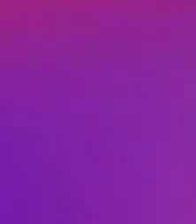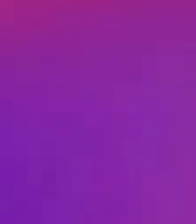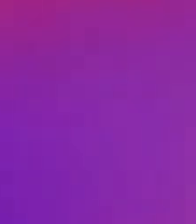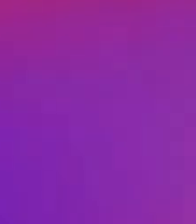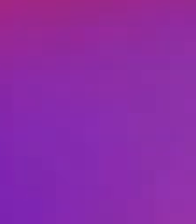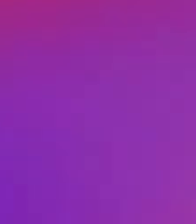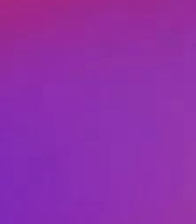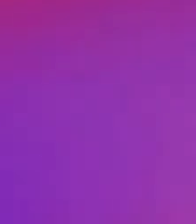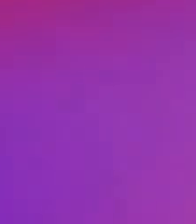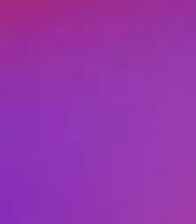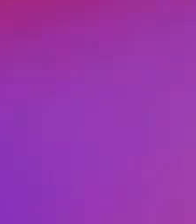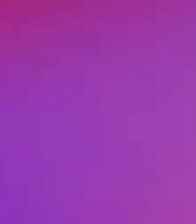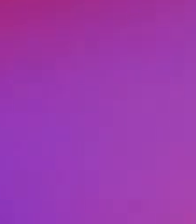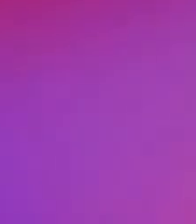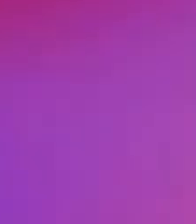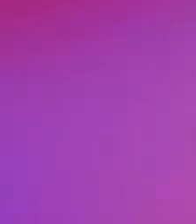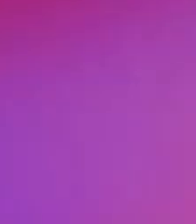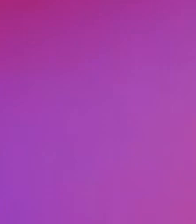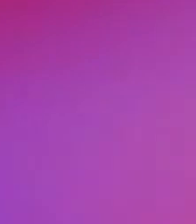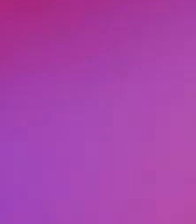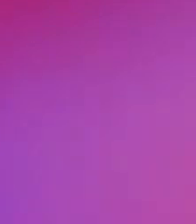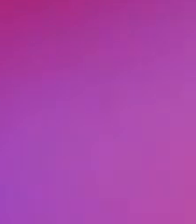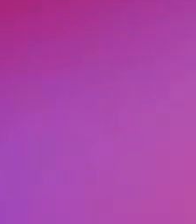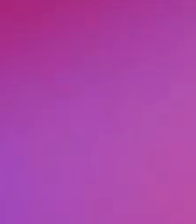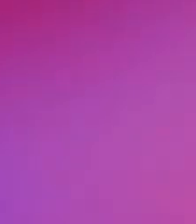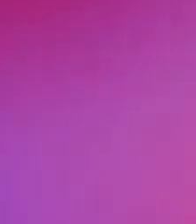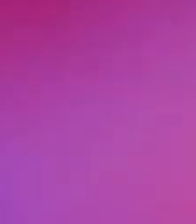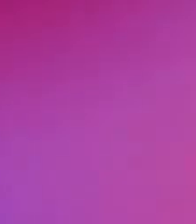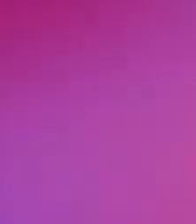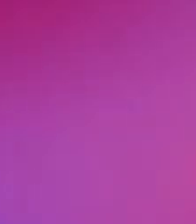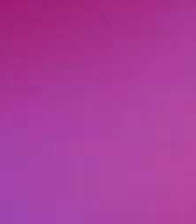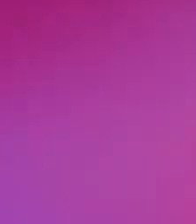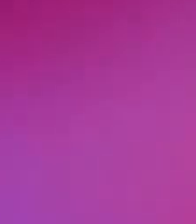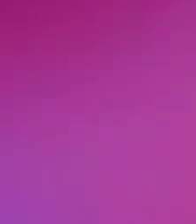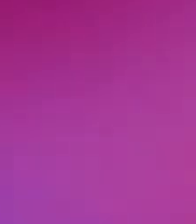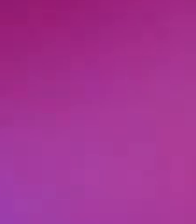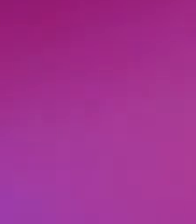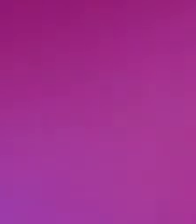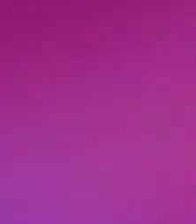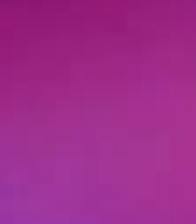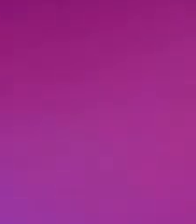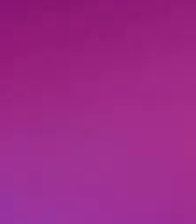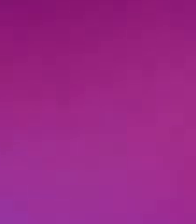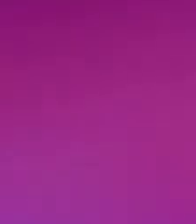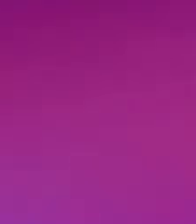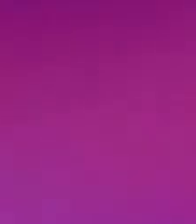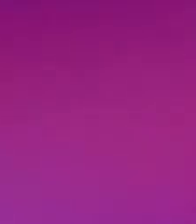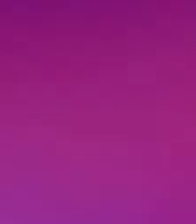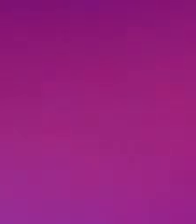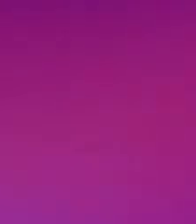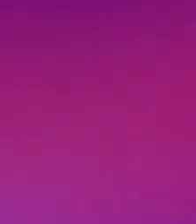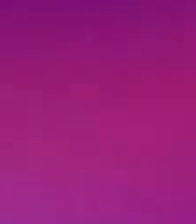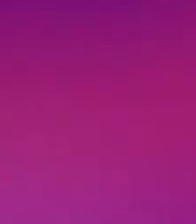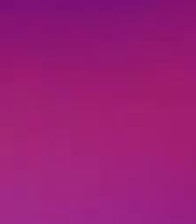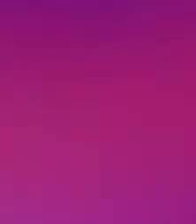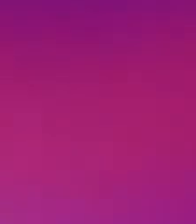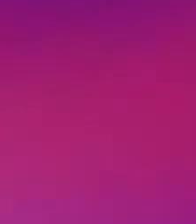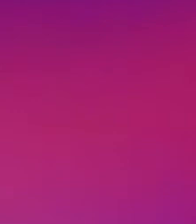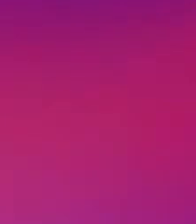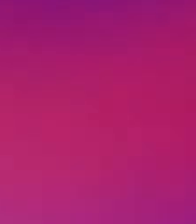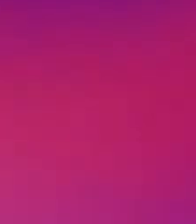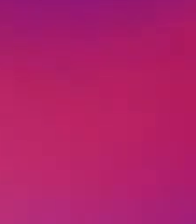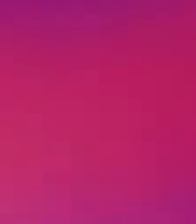Si requieres consultar los libros de texto en versión digital, recuerda que los puedes encontrar en la página conalitec.cep